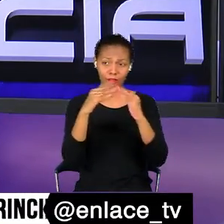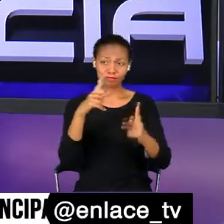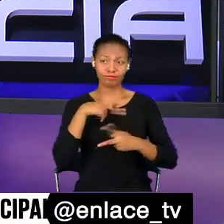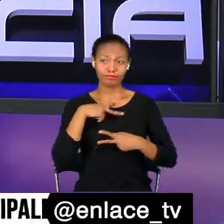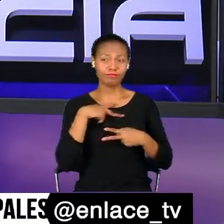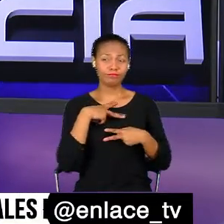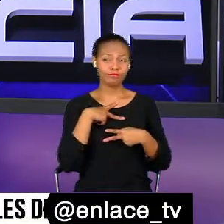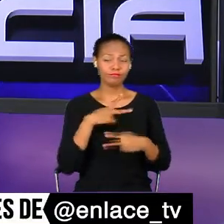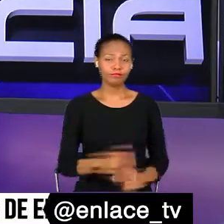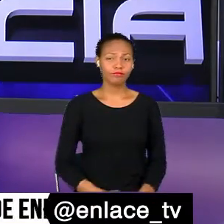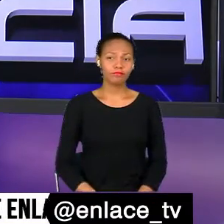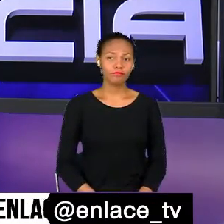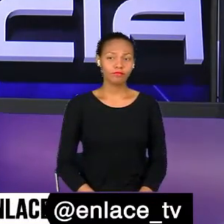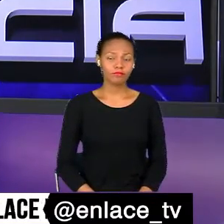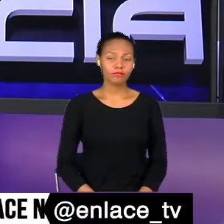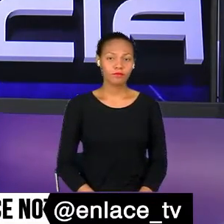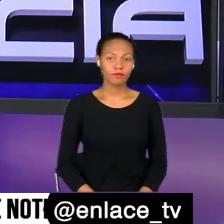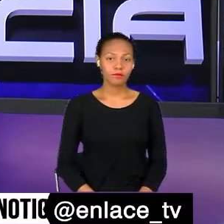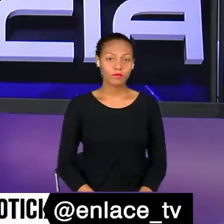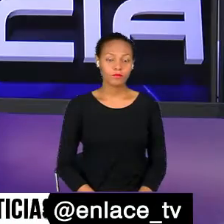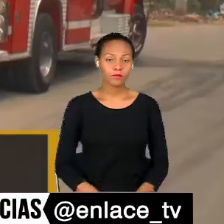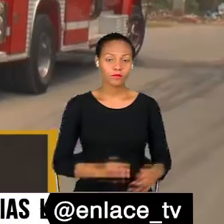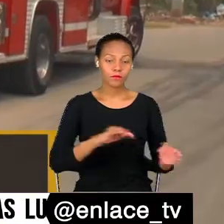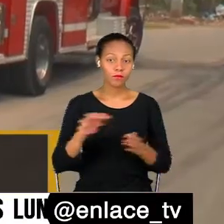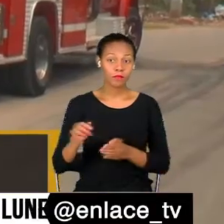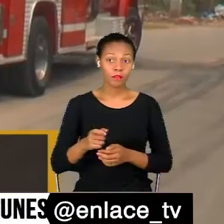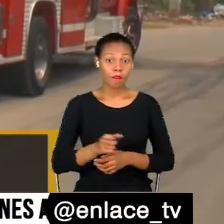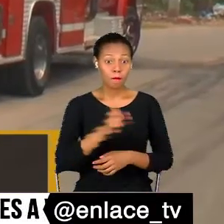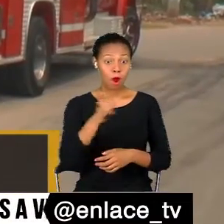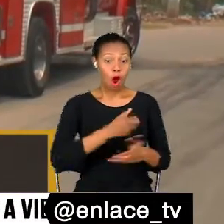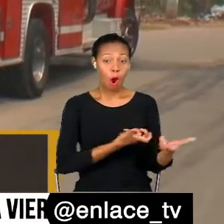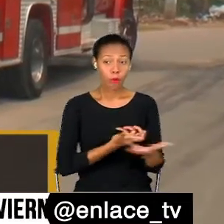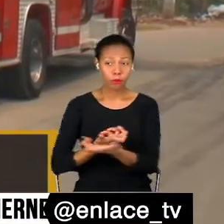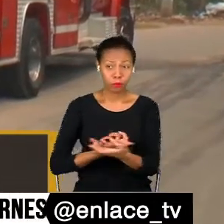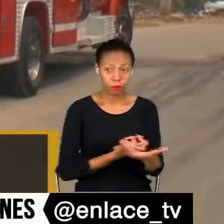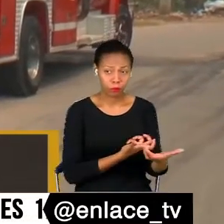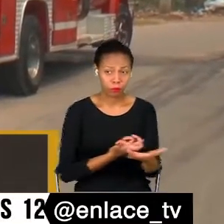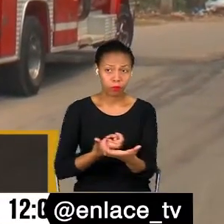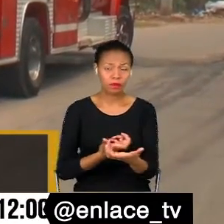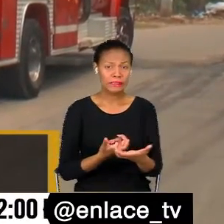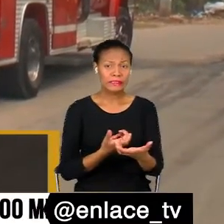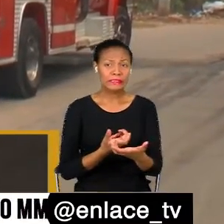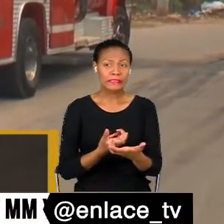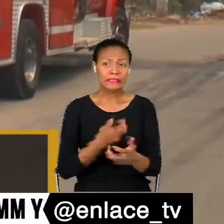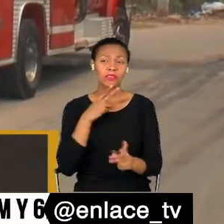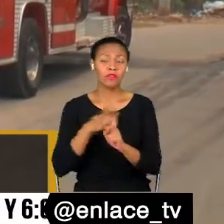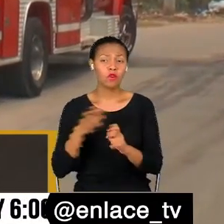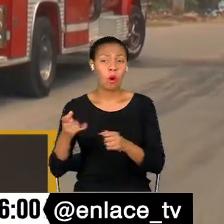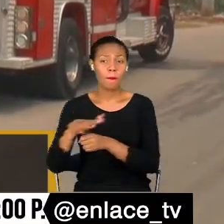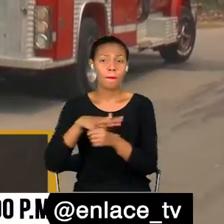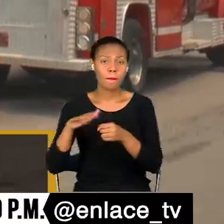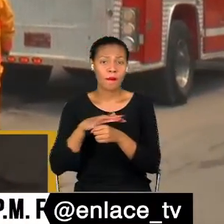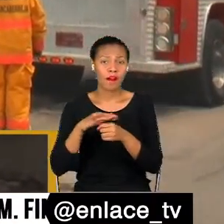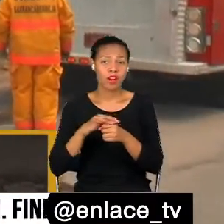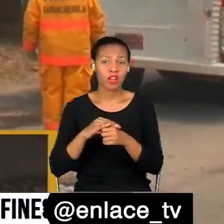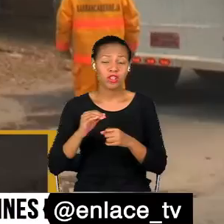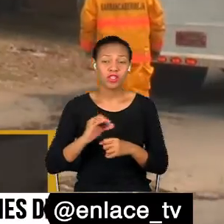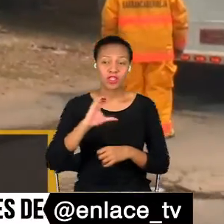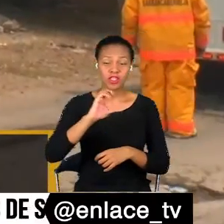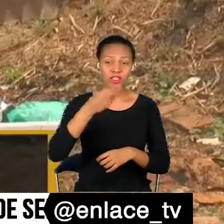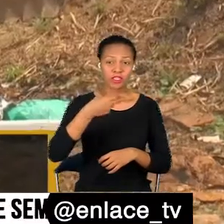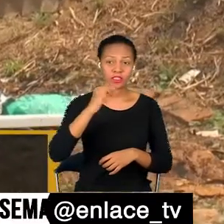Bomberos Voluntarios atiende a esta hora una emergencia registrada en el barrio Chico, cuando en la vivienda que ustedes ven en pantalla se presentó